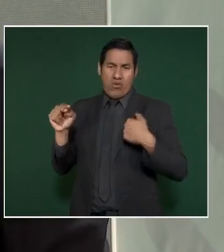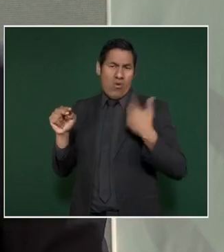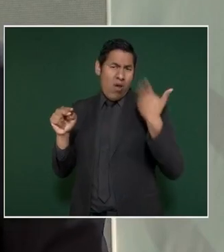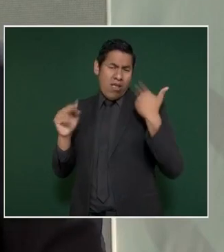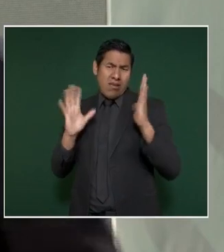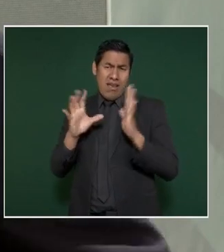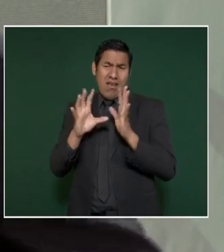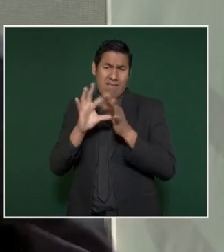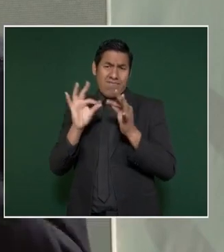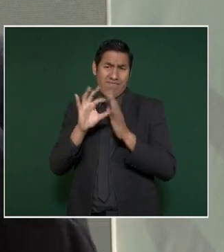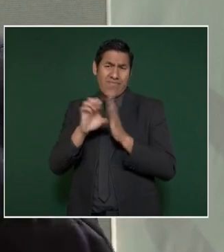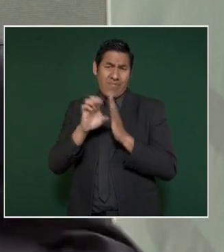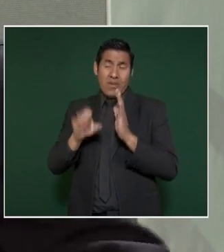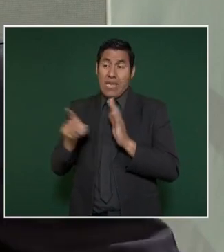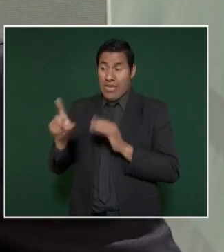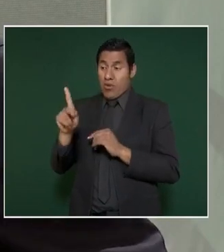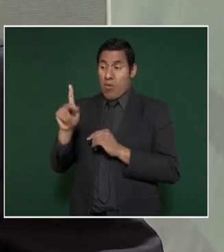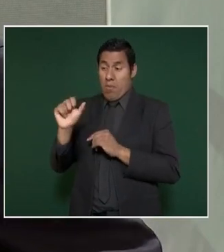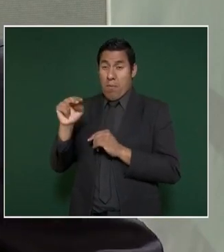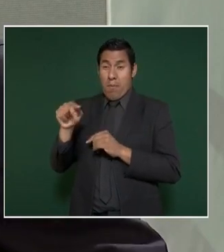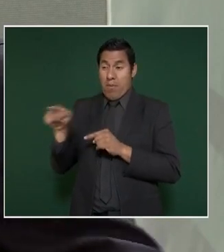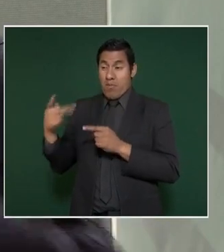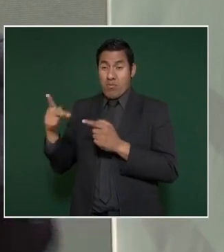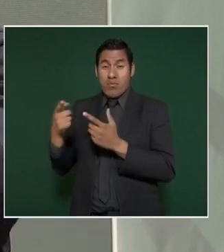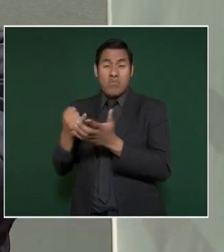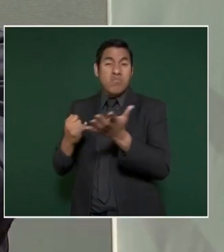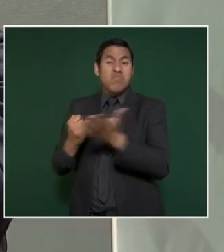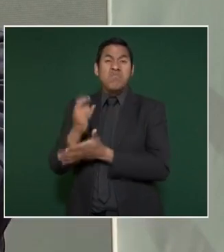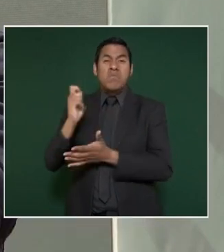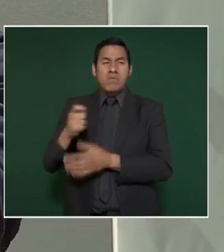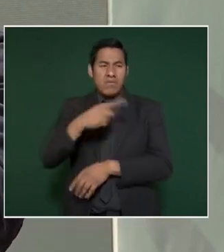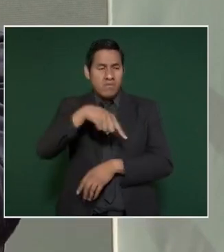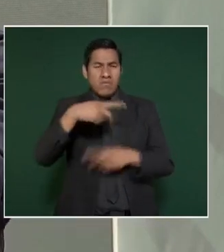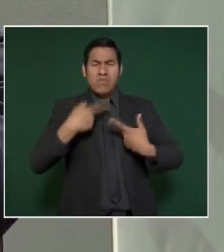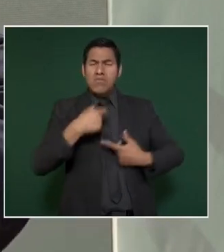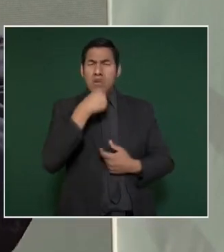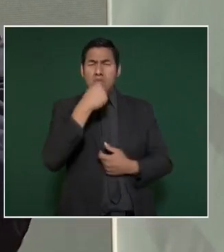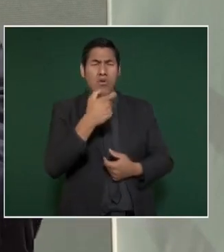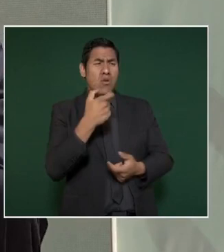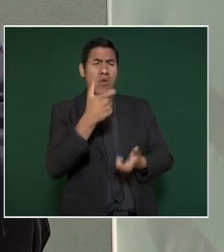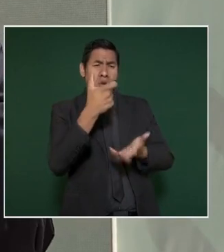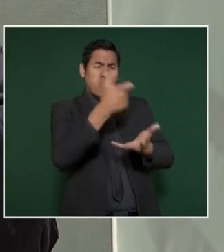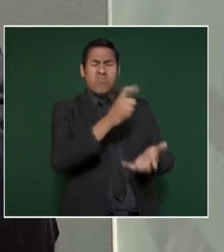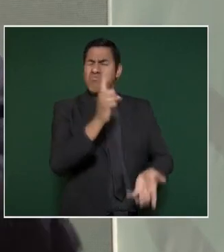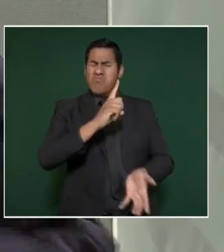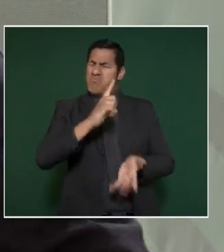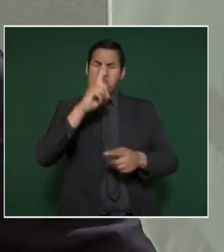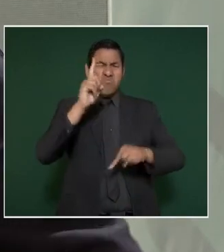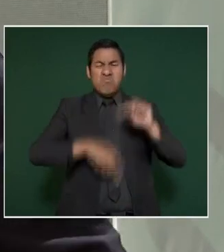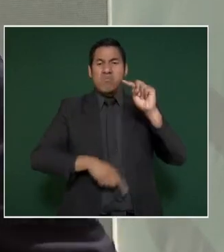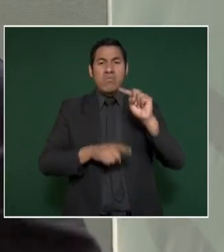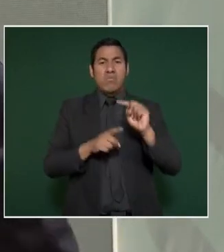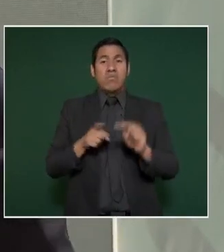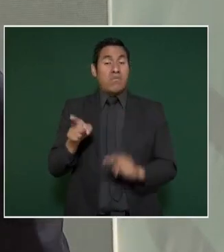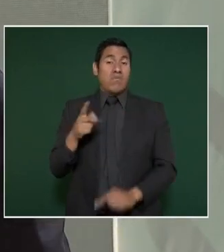ejemplo hubiesen quitado esa mentalidad conservadora